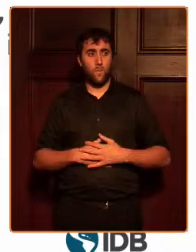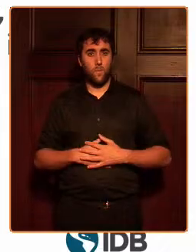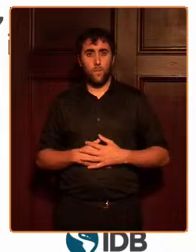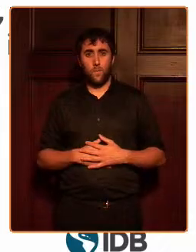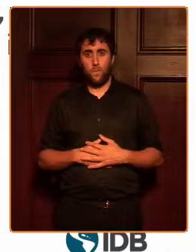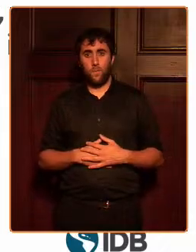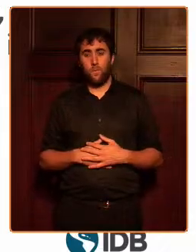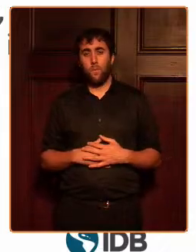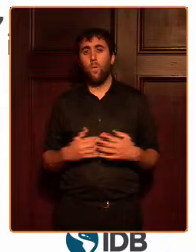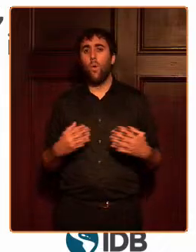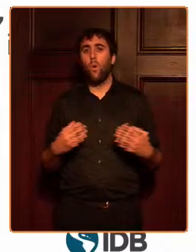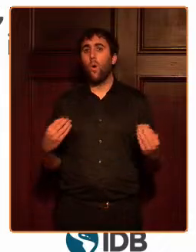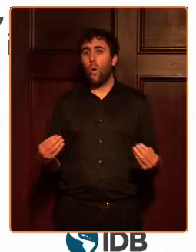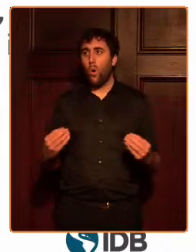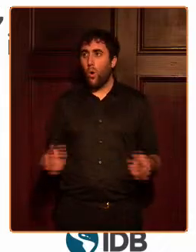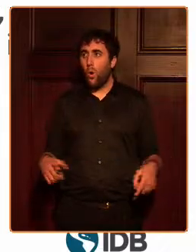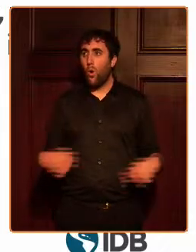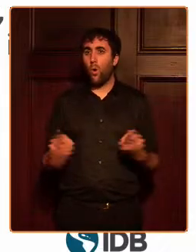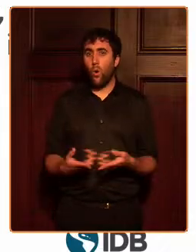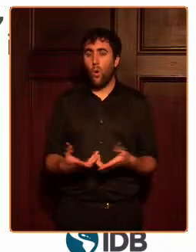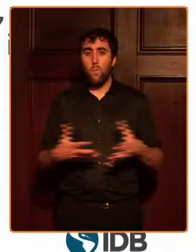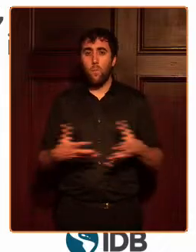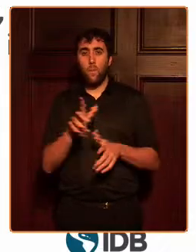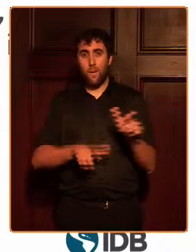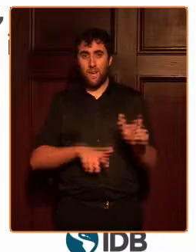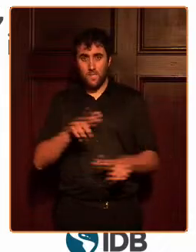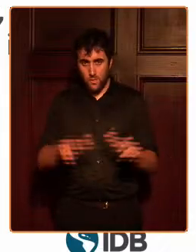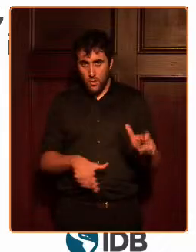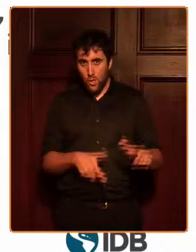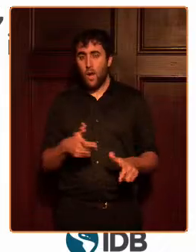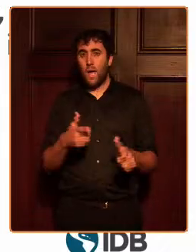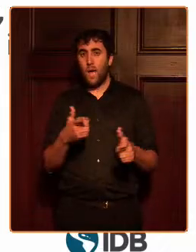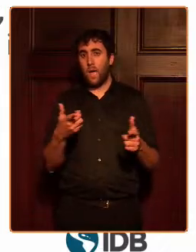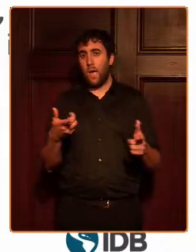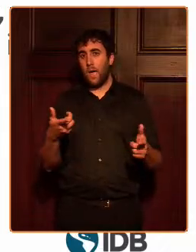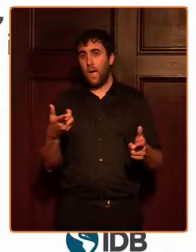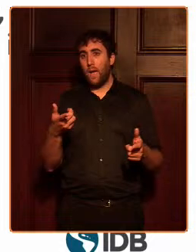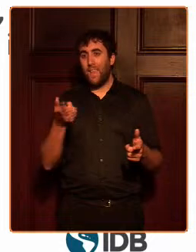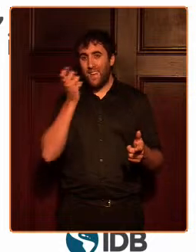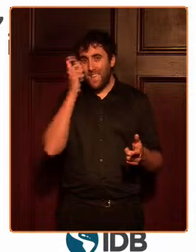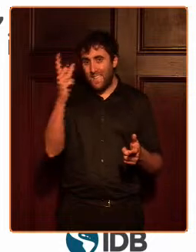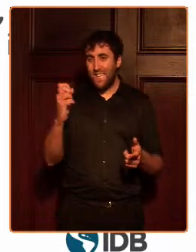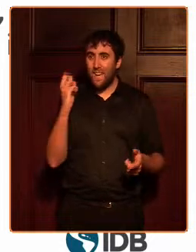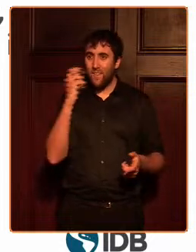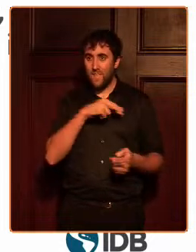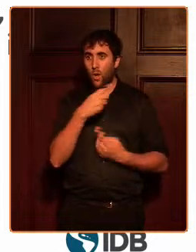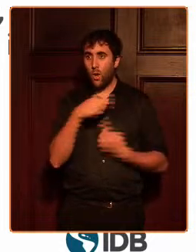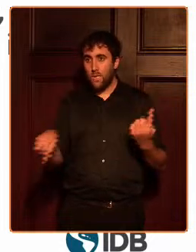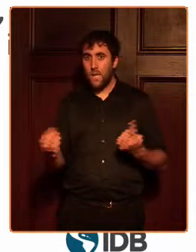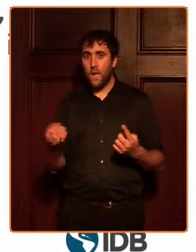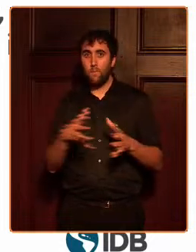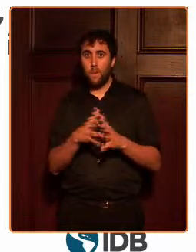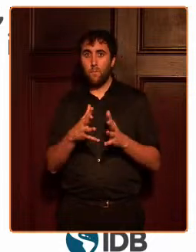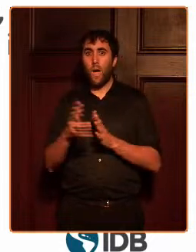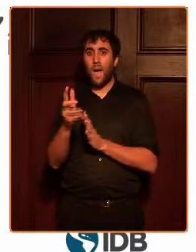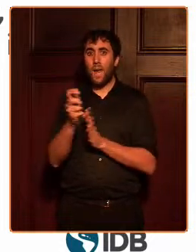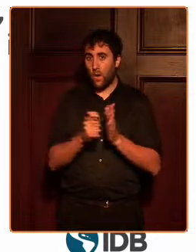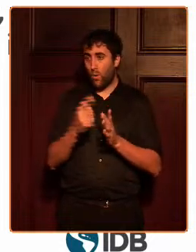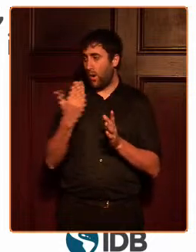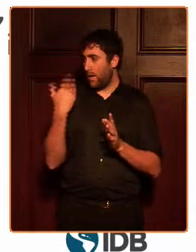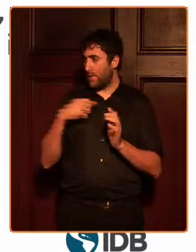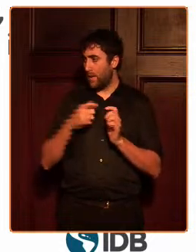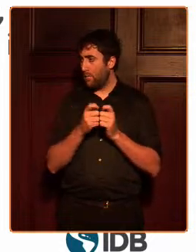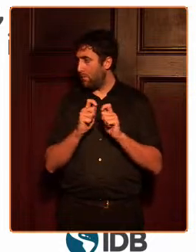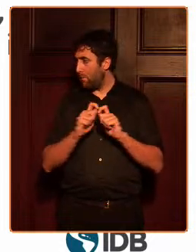¿Cómo está utilizando la gente la inteligencia artificial generativa hoy? Este es un artículo reciente que salió en el Harvard